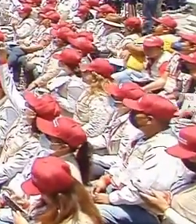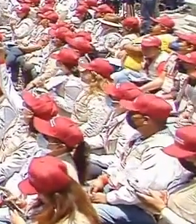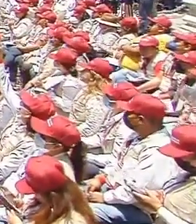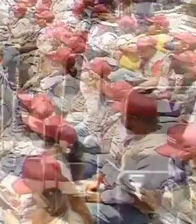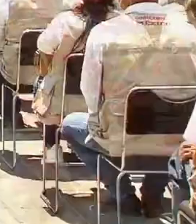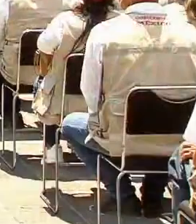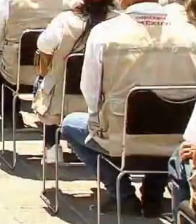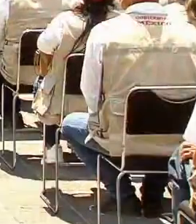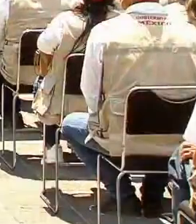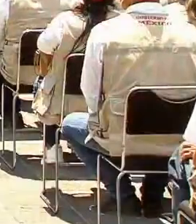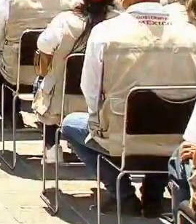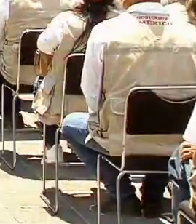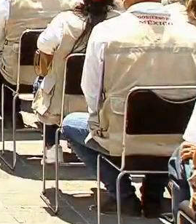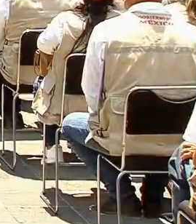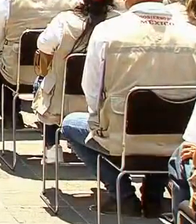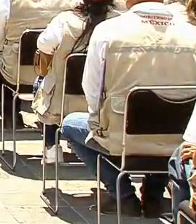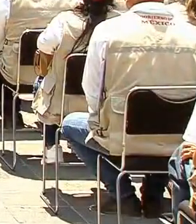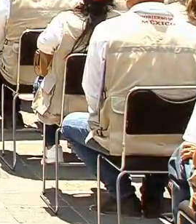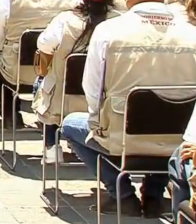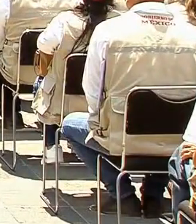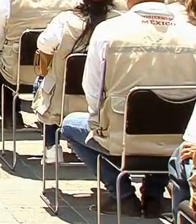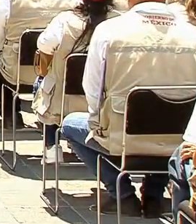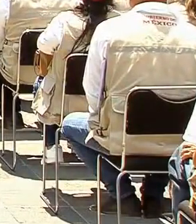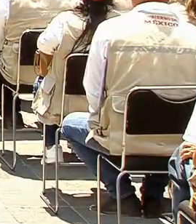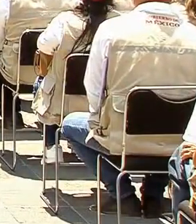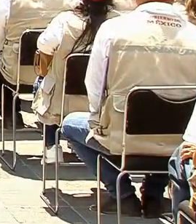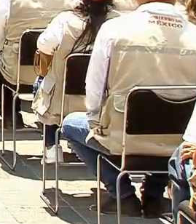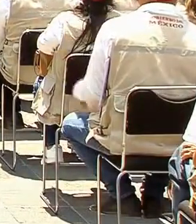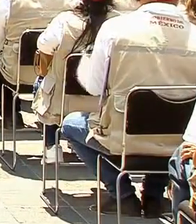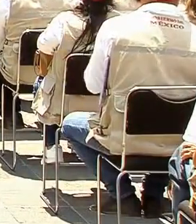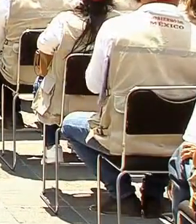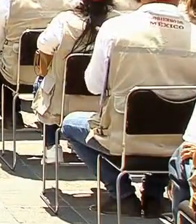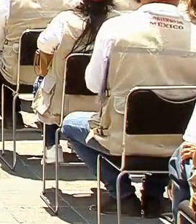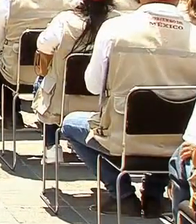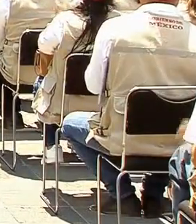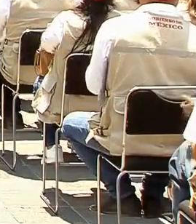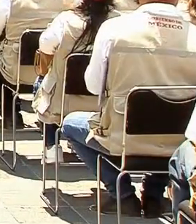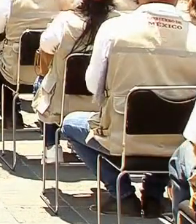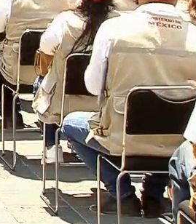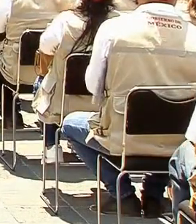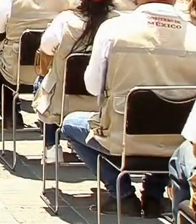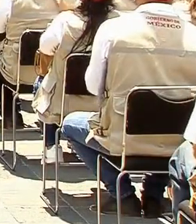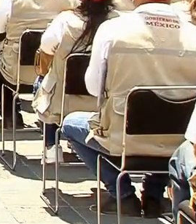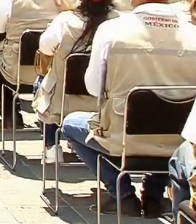Licenciado Luis Rafael Hernández Palacios Mirón, procurador agrario.